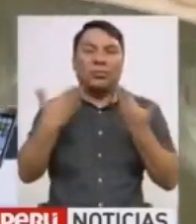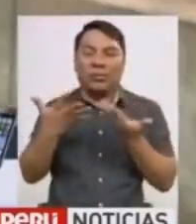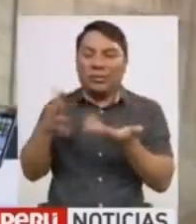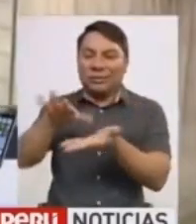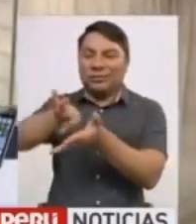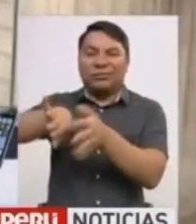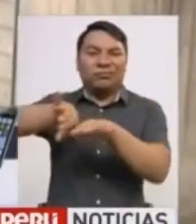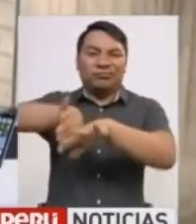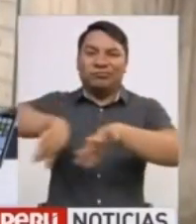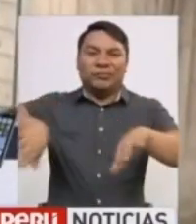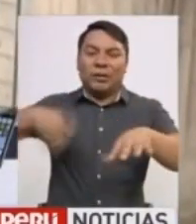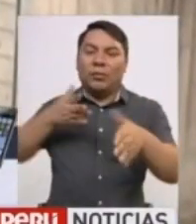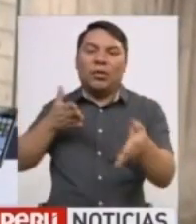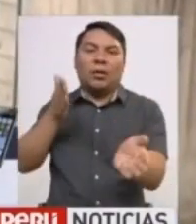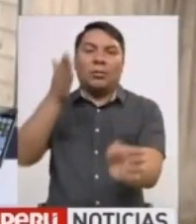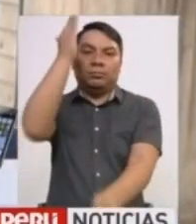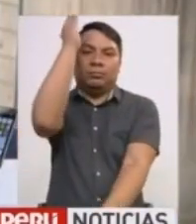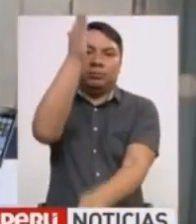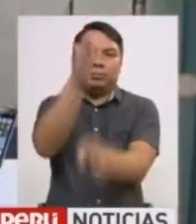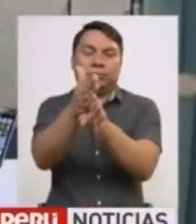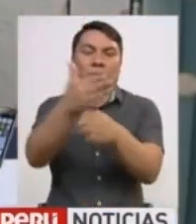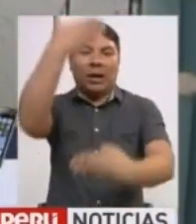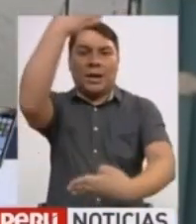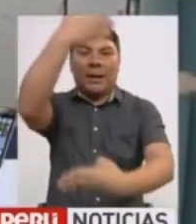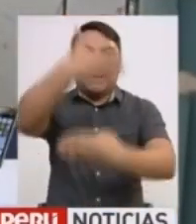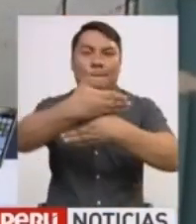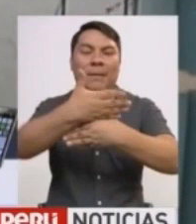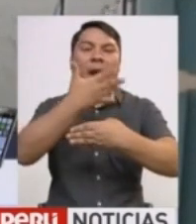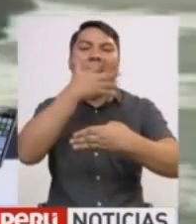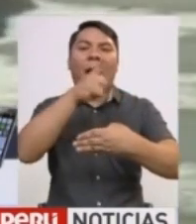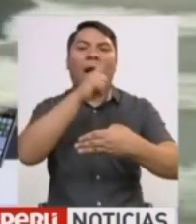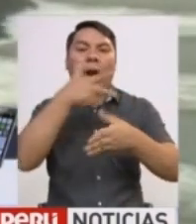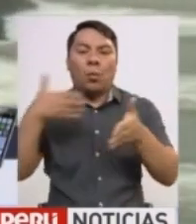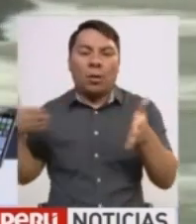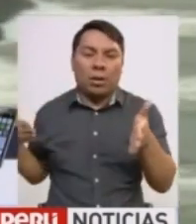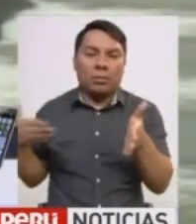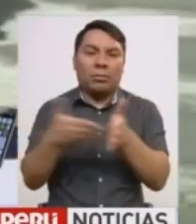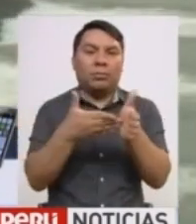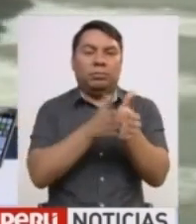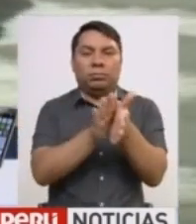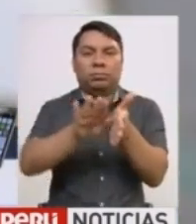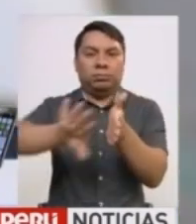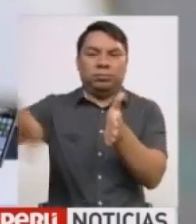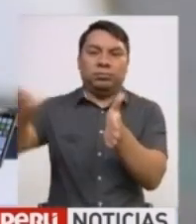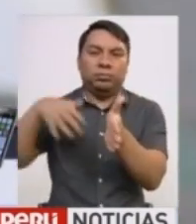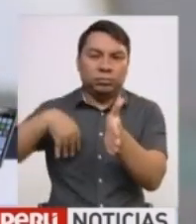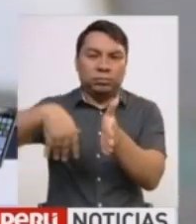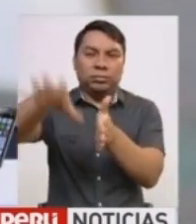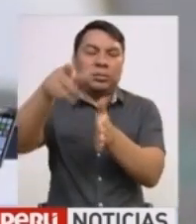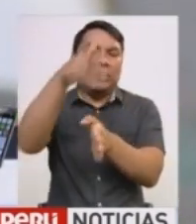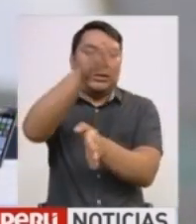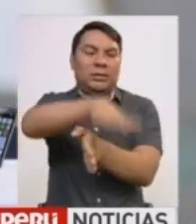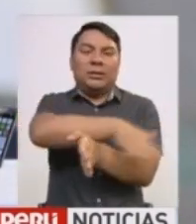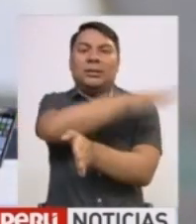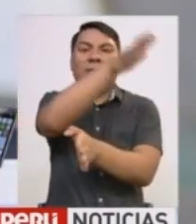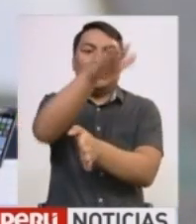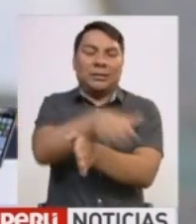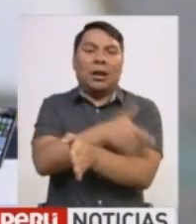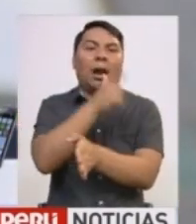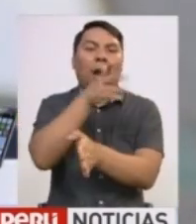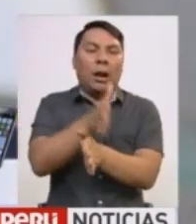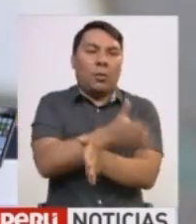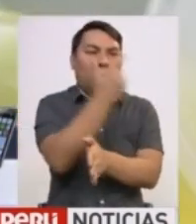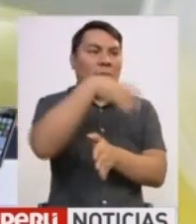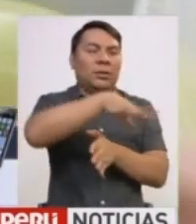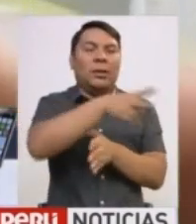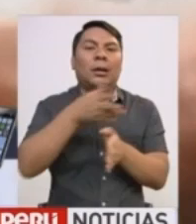ciudadano. Siempre trato de decirle a los ciudadanos que Sedapal trata agua, no trata lodo. Y